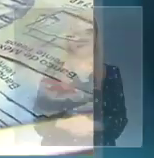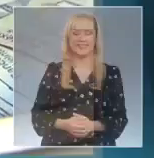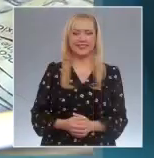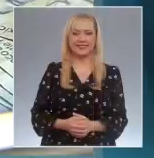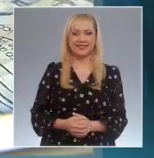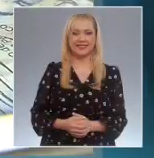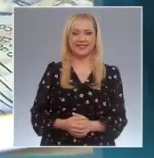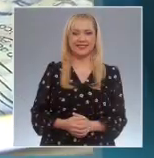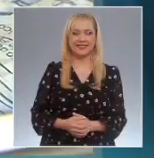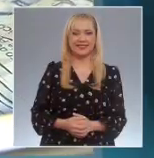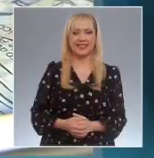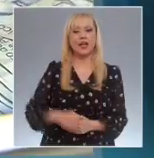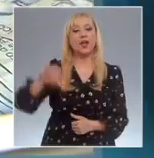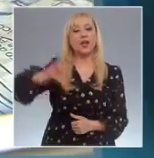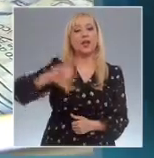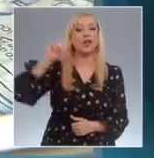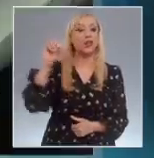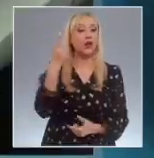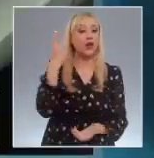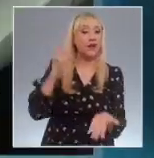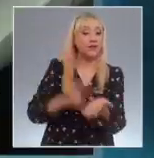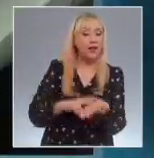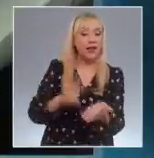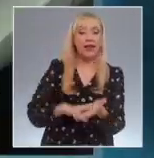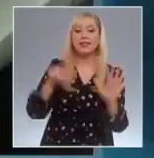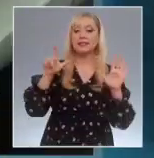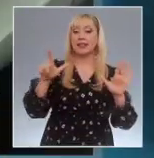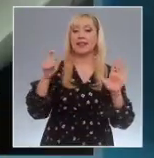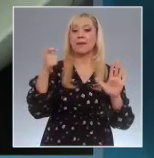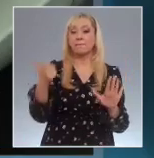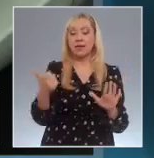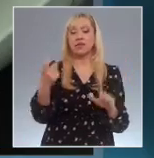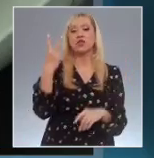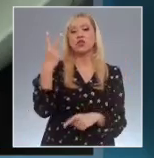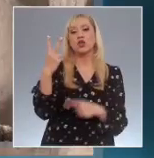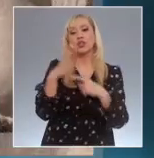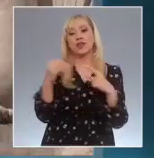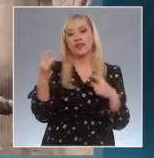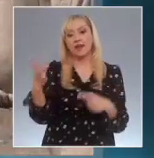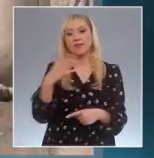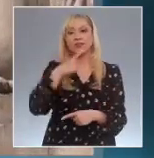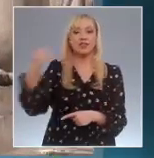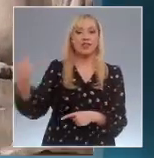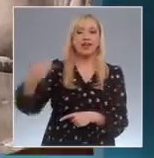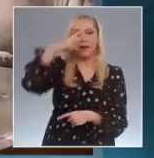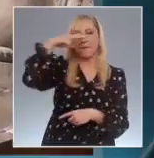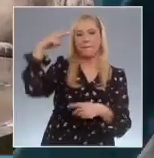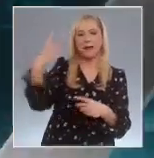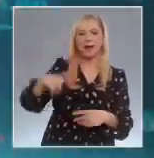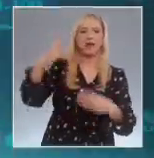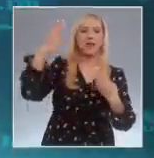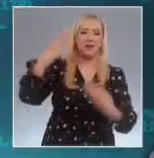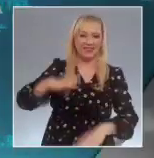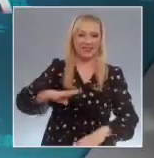El tipo de cambio se ubicó en 17 pesos con 2 centavos por dólar, de acuerdo con información del Banco de